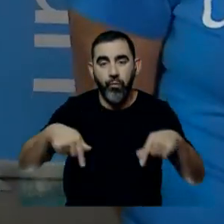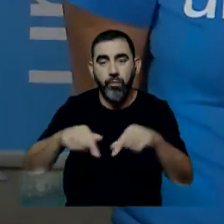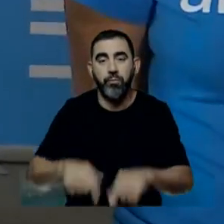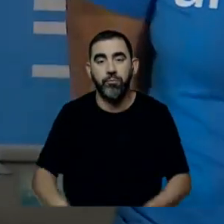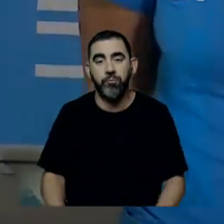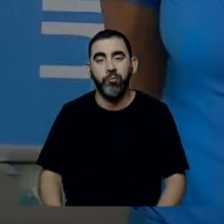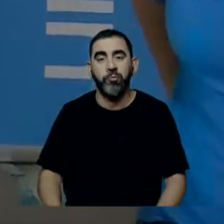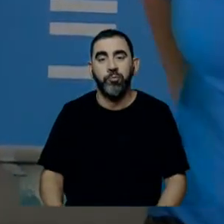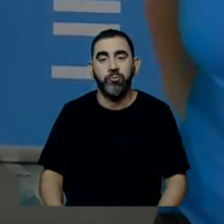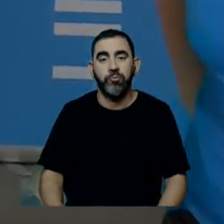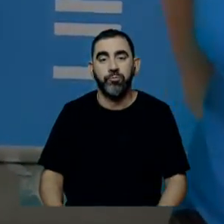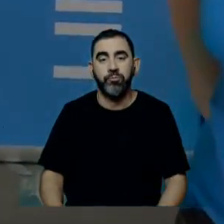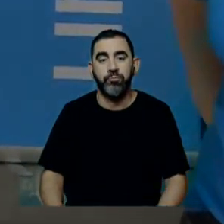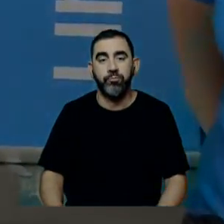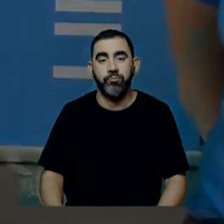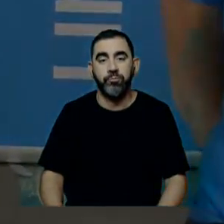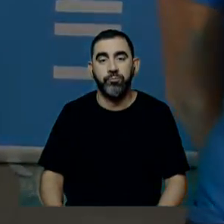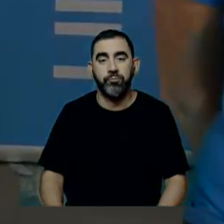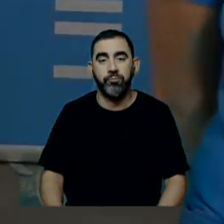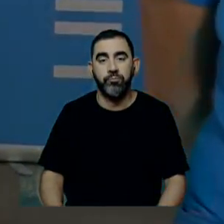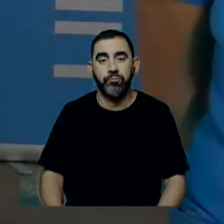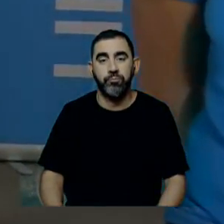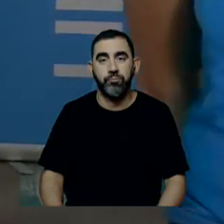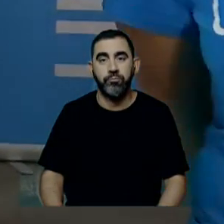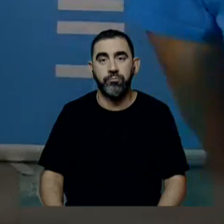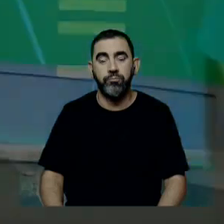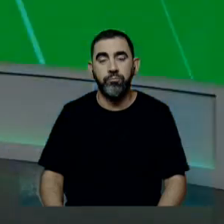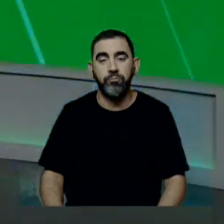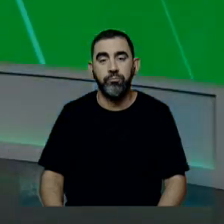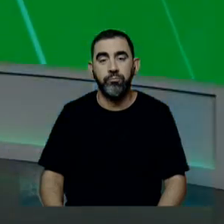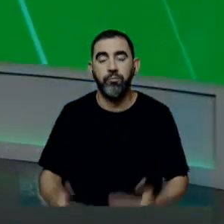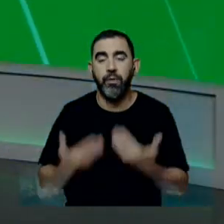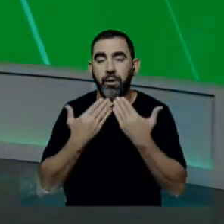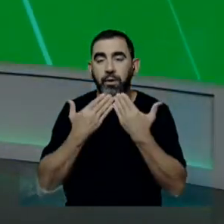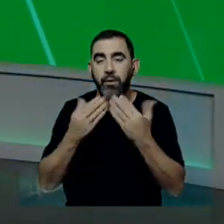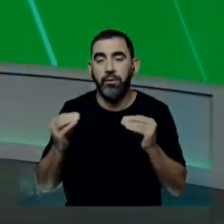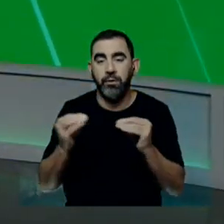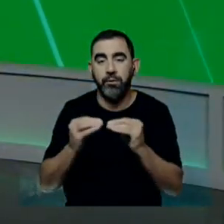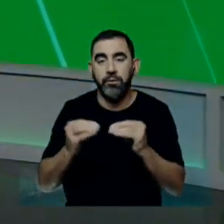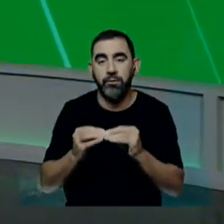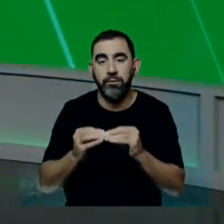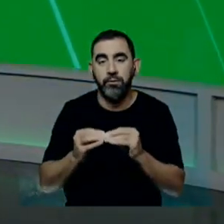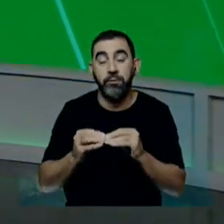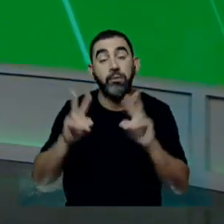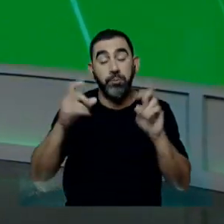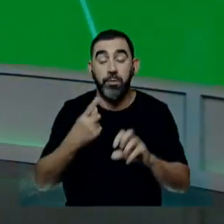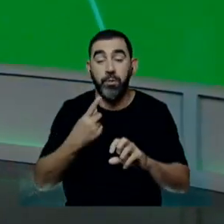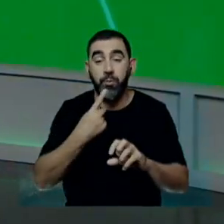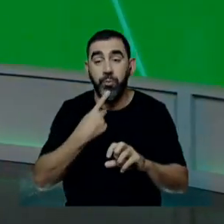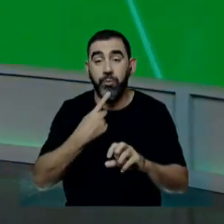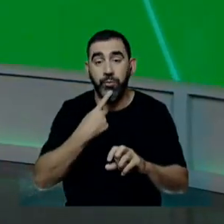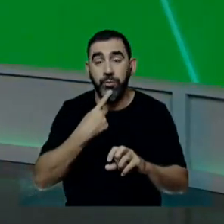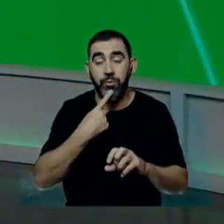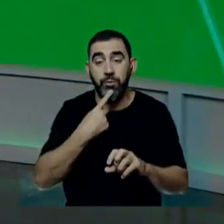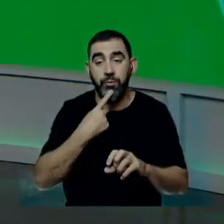Móvil. móvil. Bueno, nosotros ahora seguimos hablando de política porque, ven